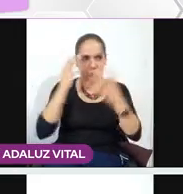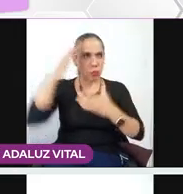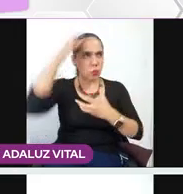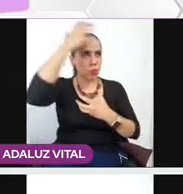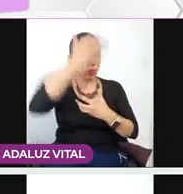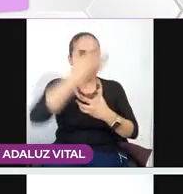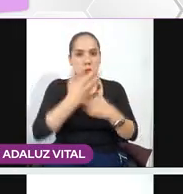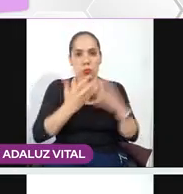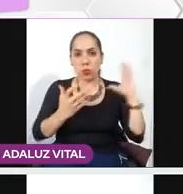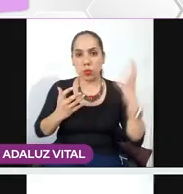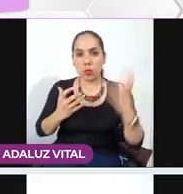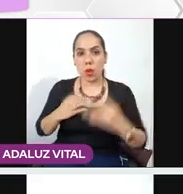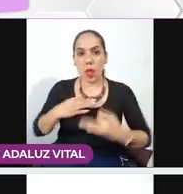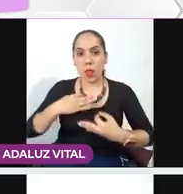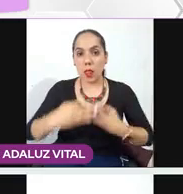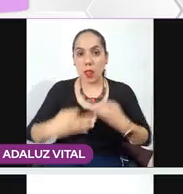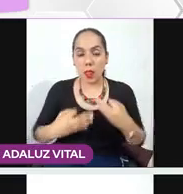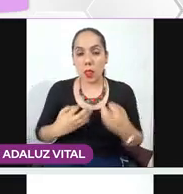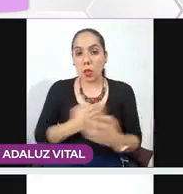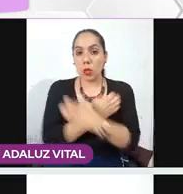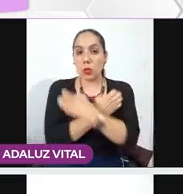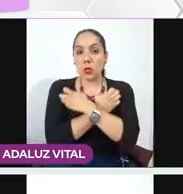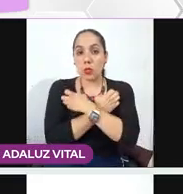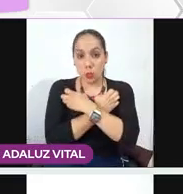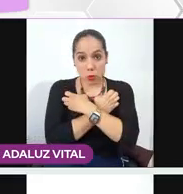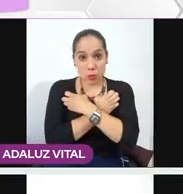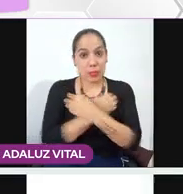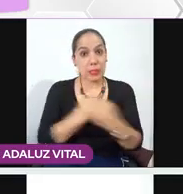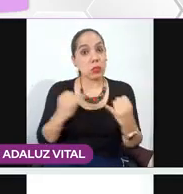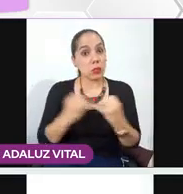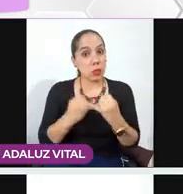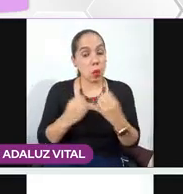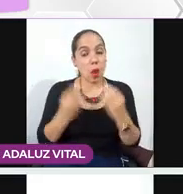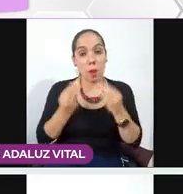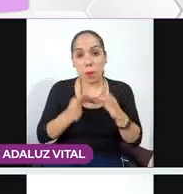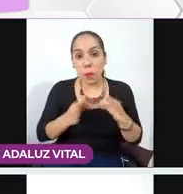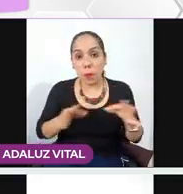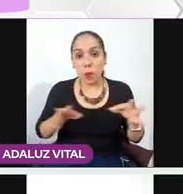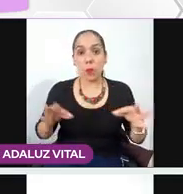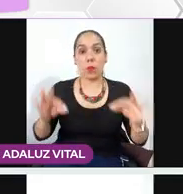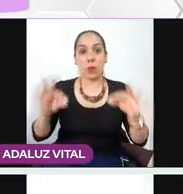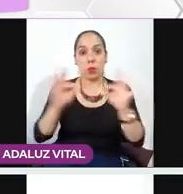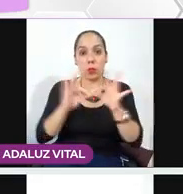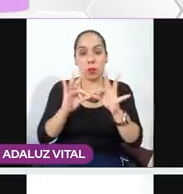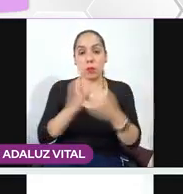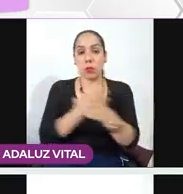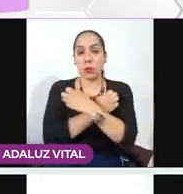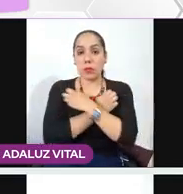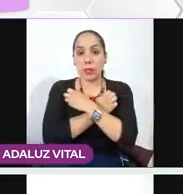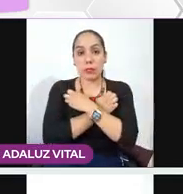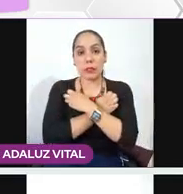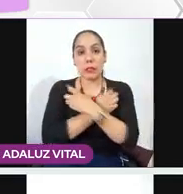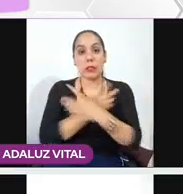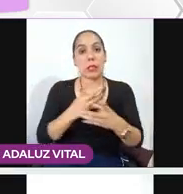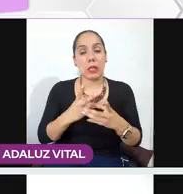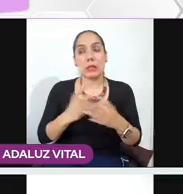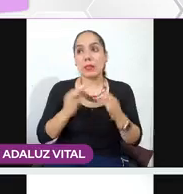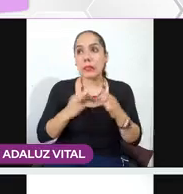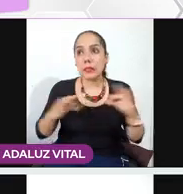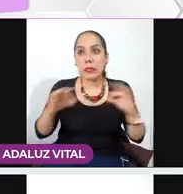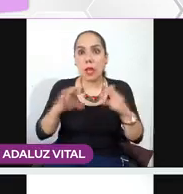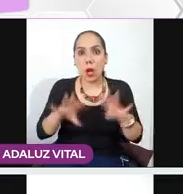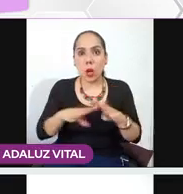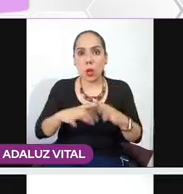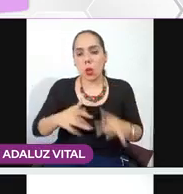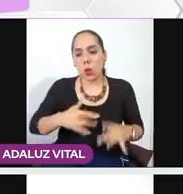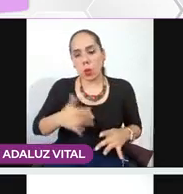el ambiente educativo, puede ser absolutamente determinante en la condición emocional o por lo